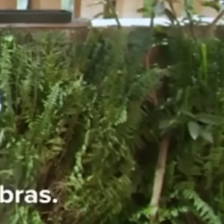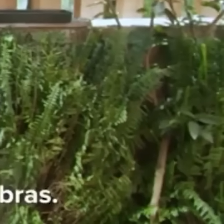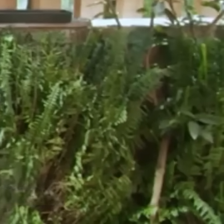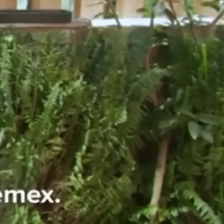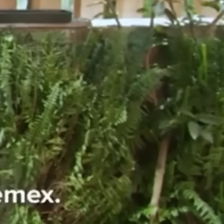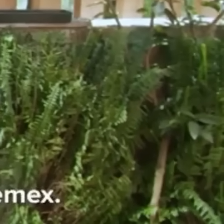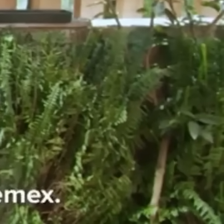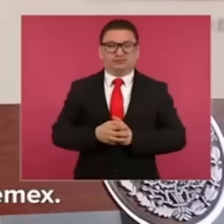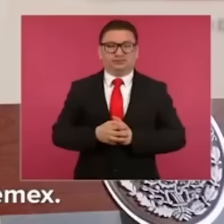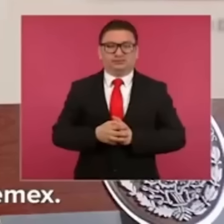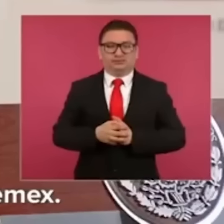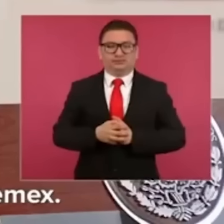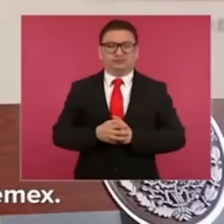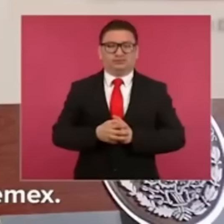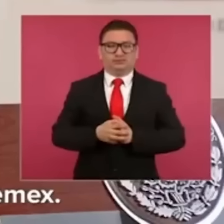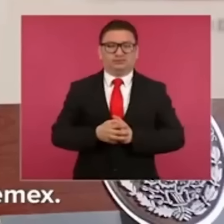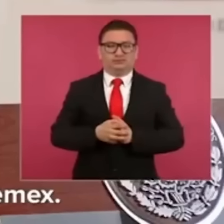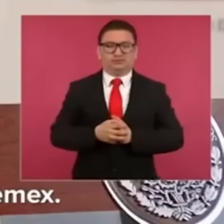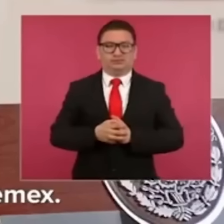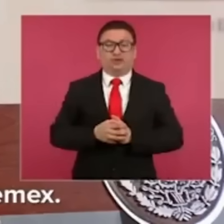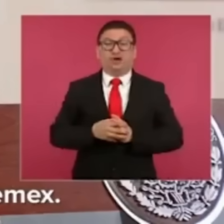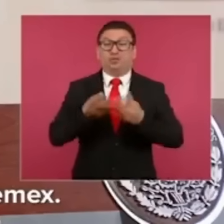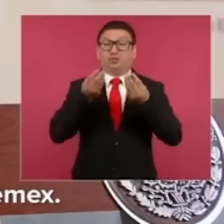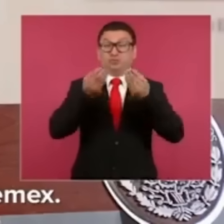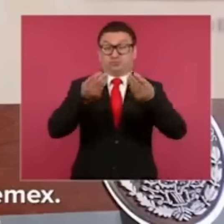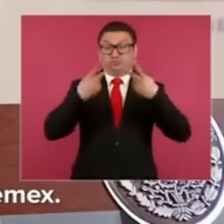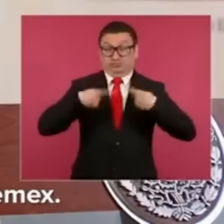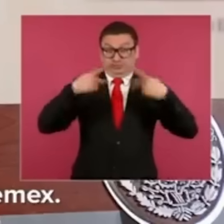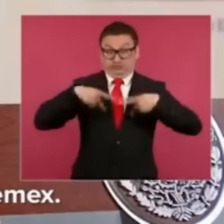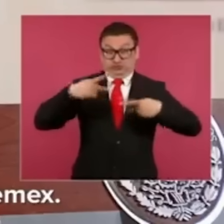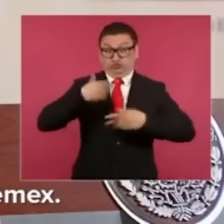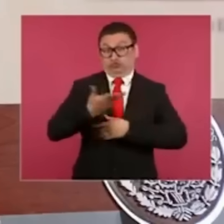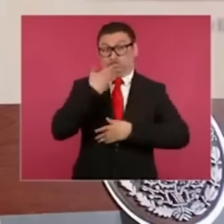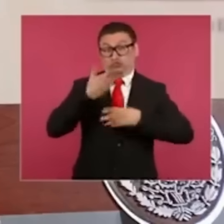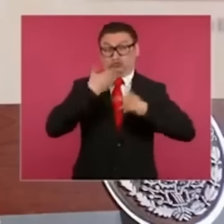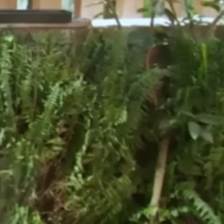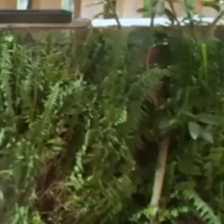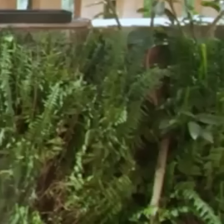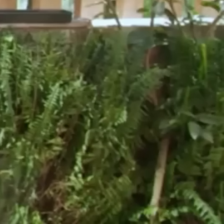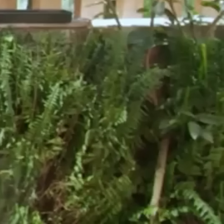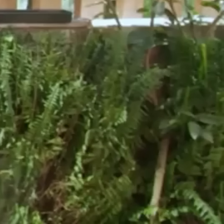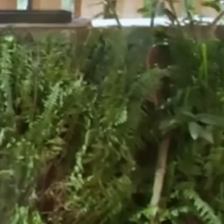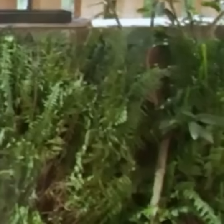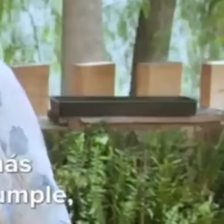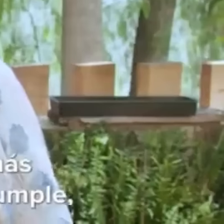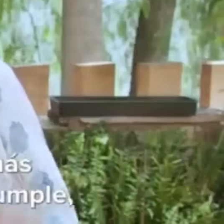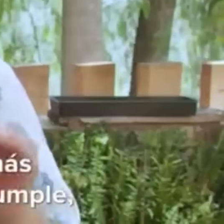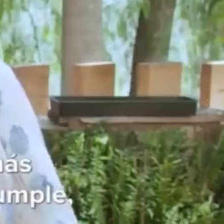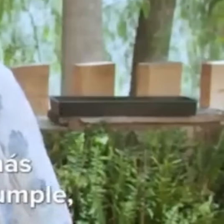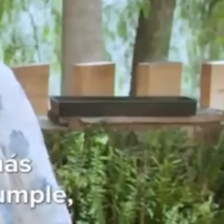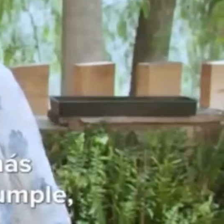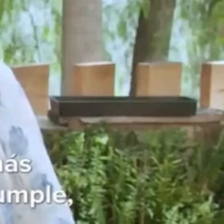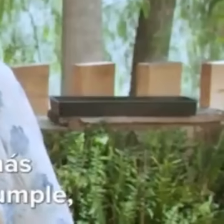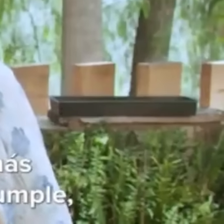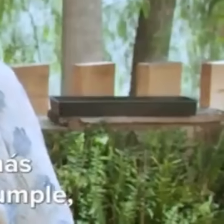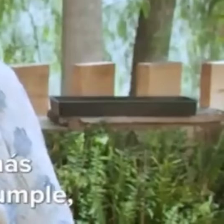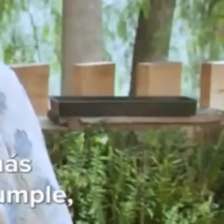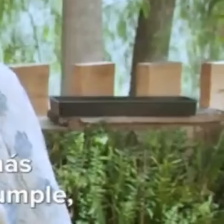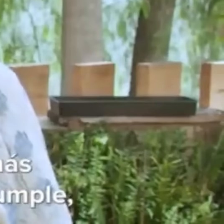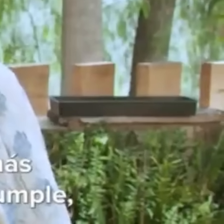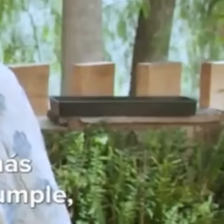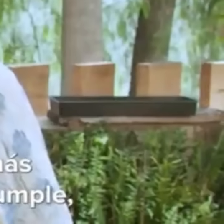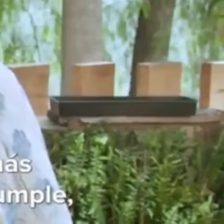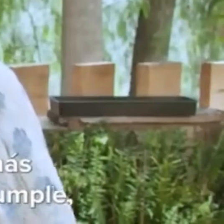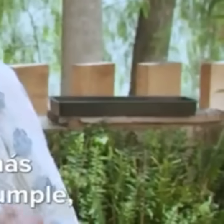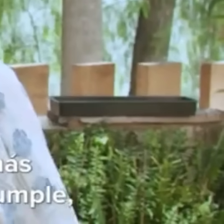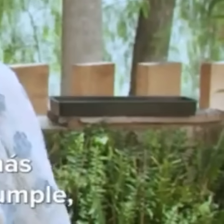palabras. Ahora dice que voy a privatizar Pemex. Otra mentira. Y como ya sé que usted